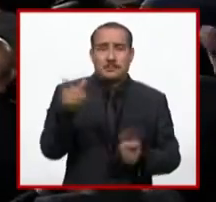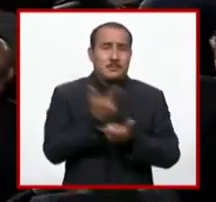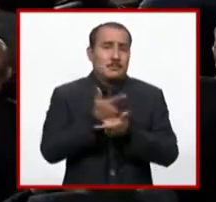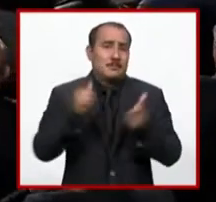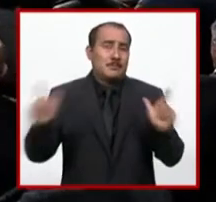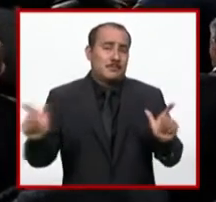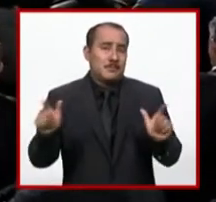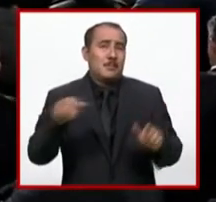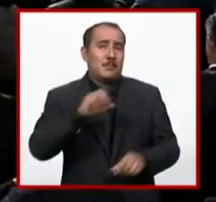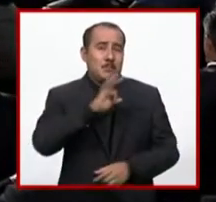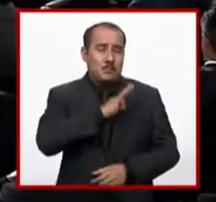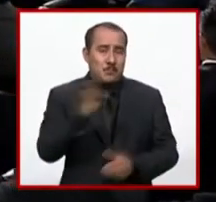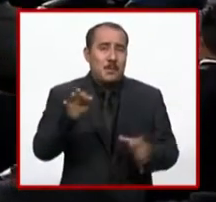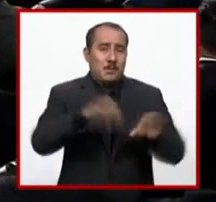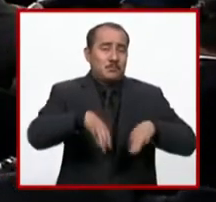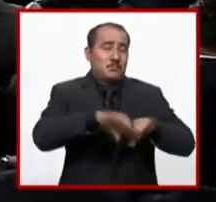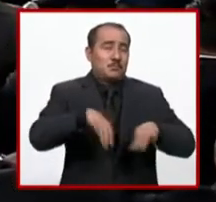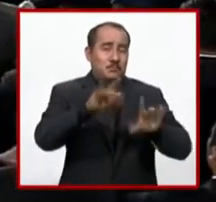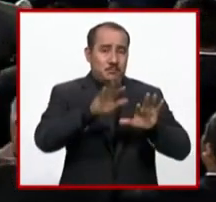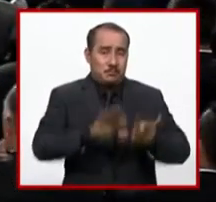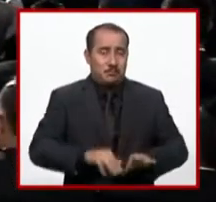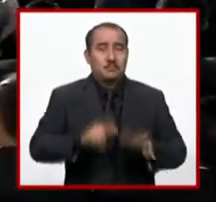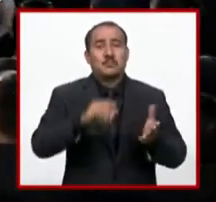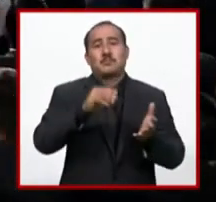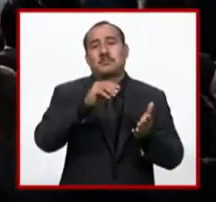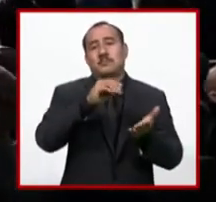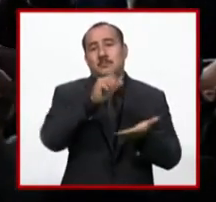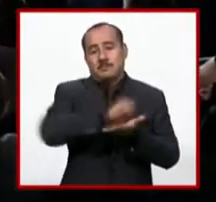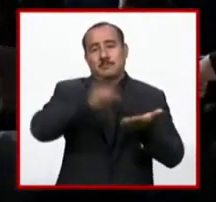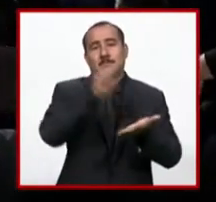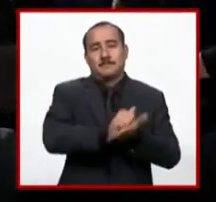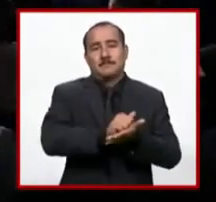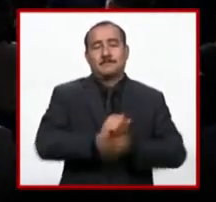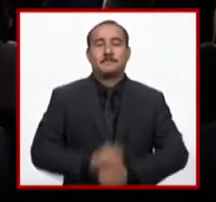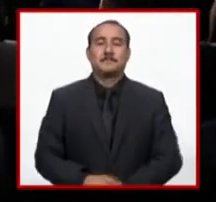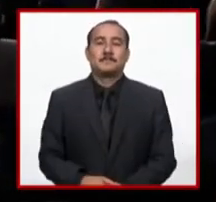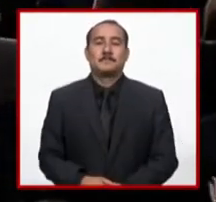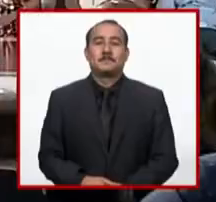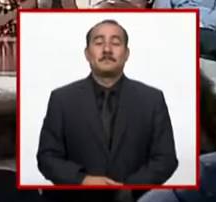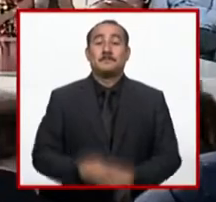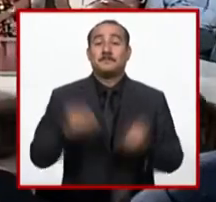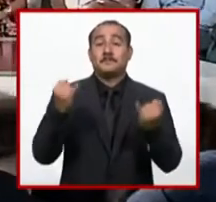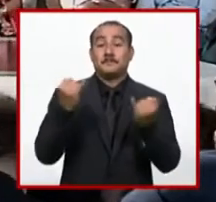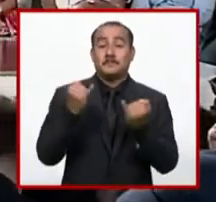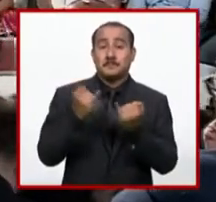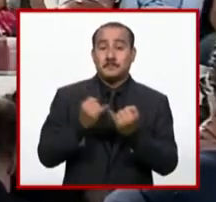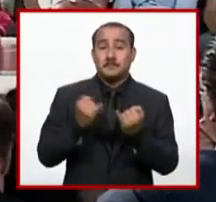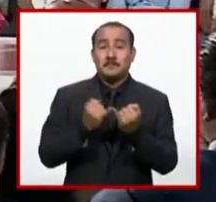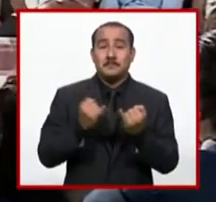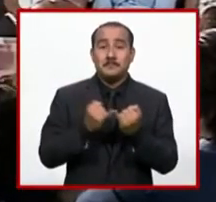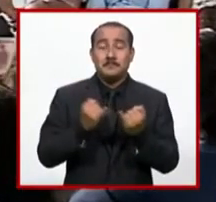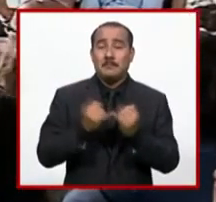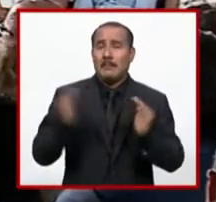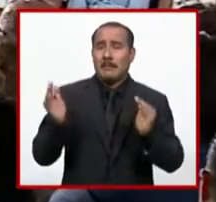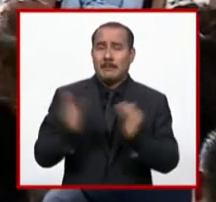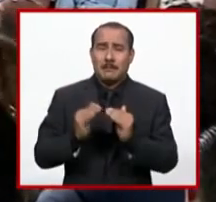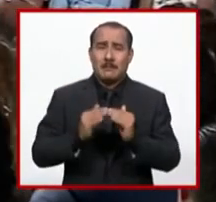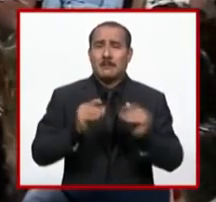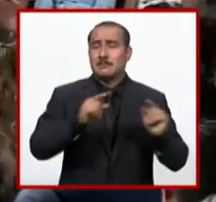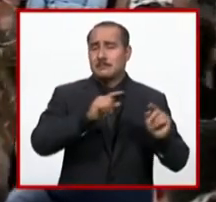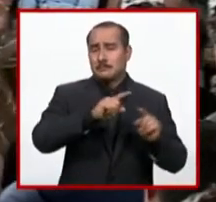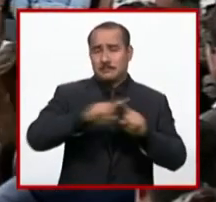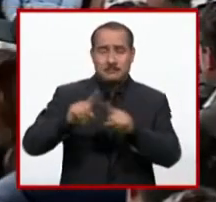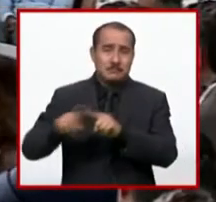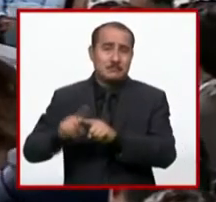a su acta de nacimiento. Pudimos también digitalizar el registro público de la propiedad.